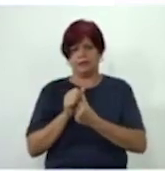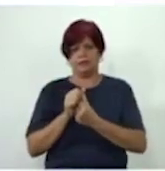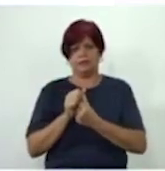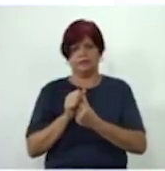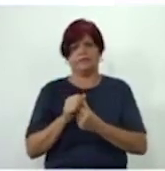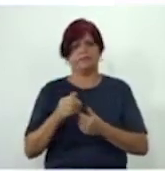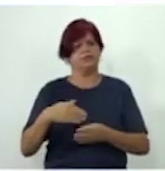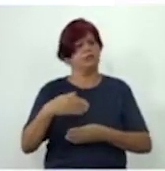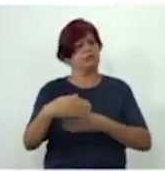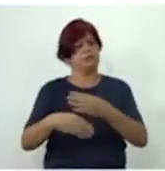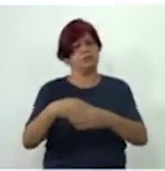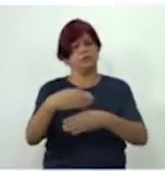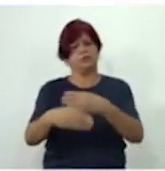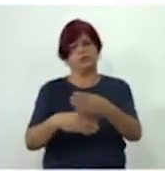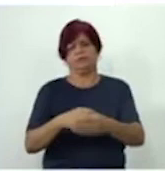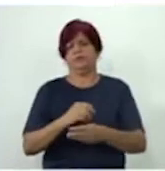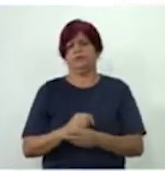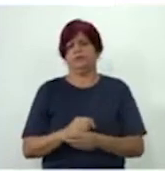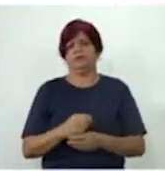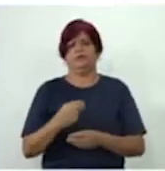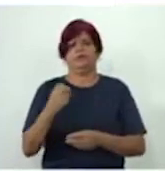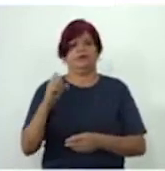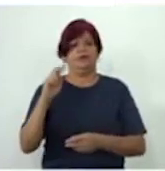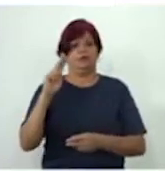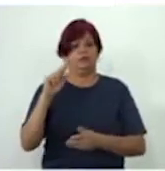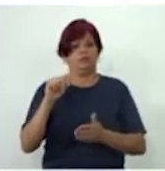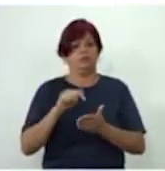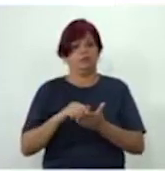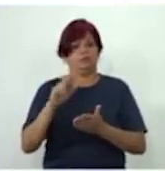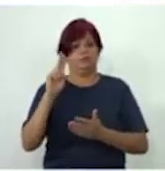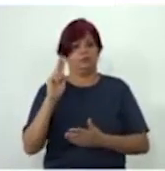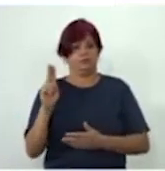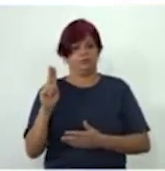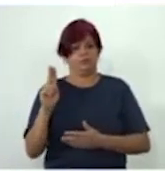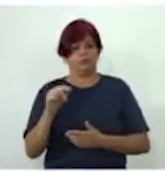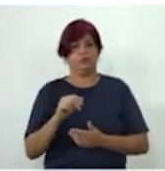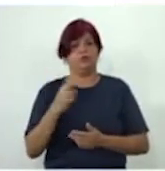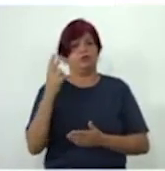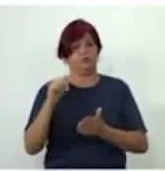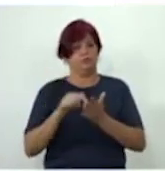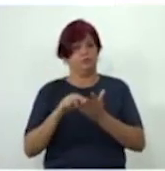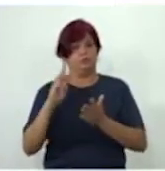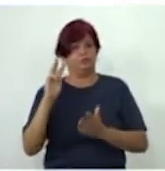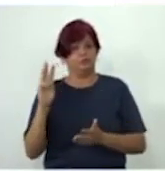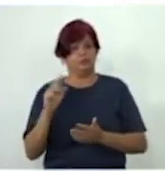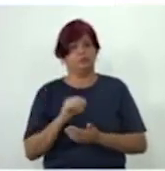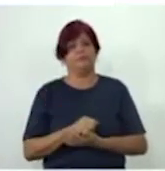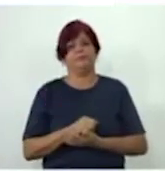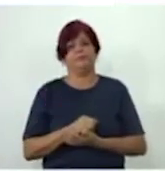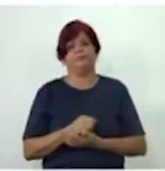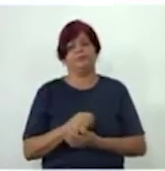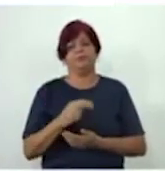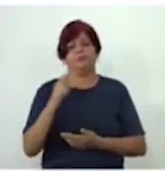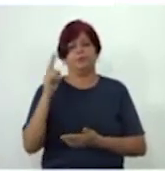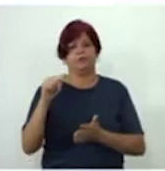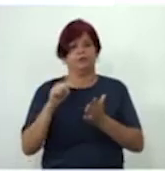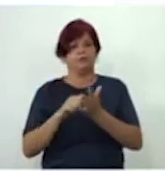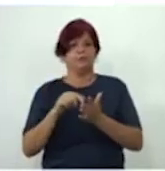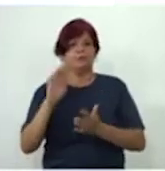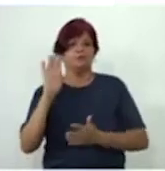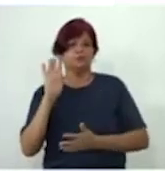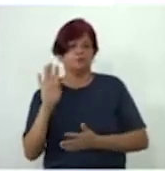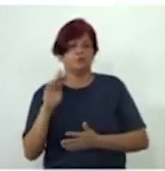Así sucesivamente, el epígrafe 2.2, el 2.3 y el 2.4,